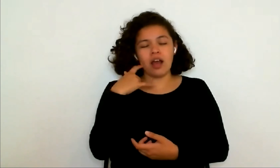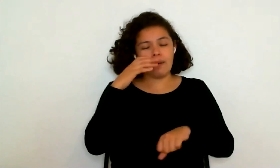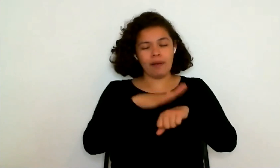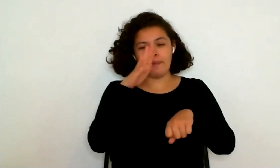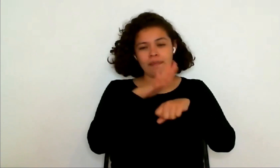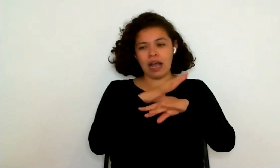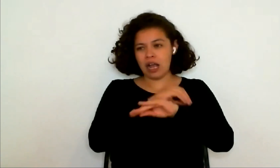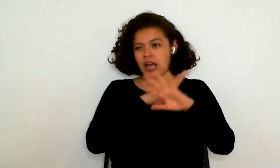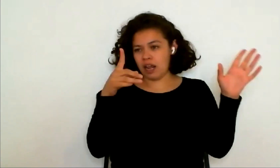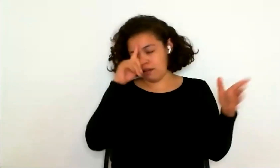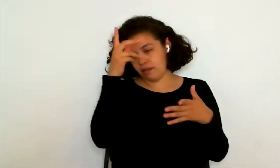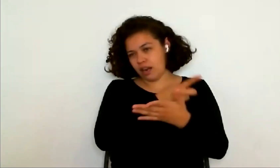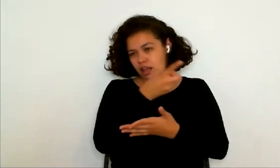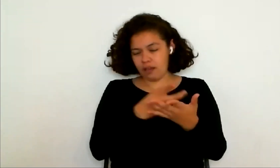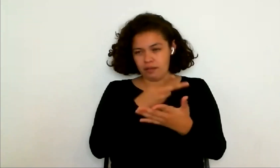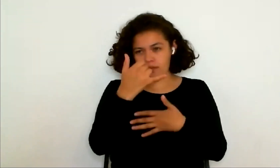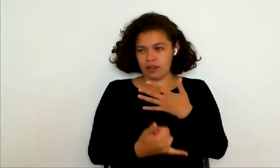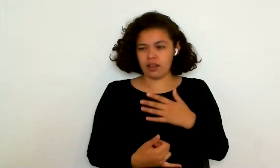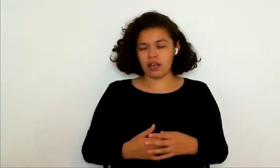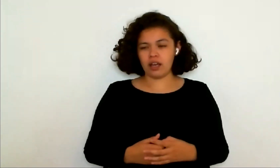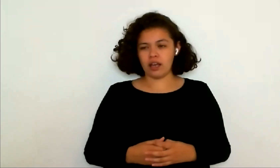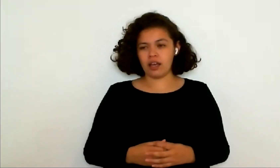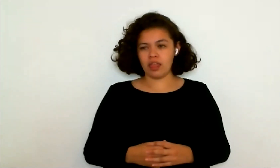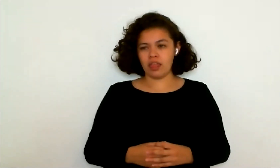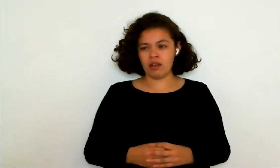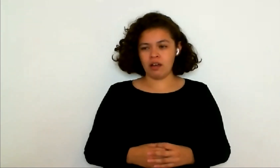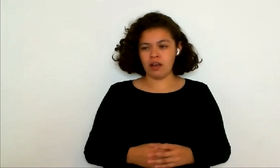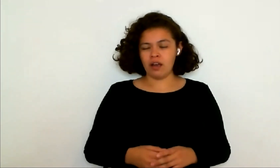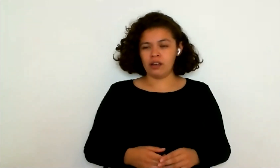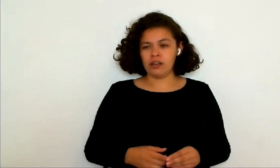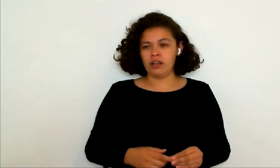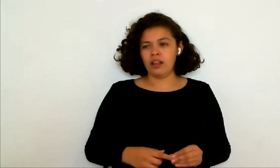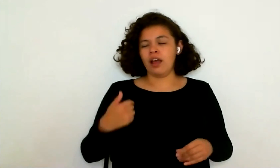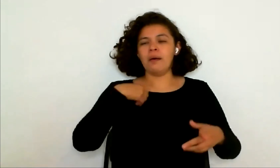posibles, ¿no? En el diseño del proyecto, ¿no? La parte de, si yo lo